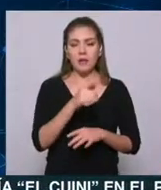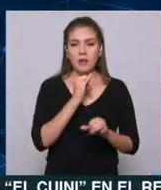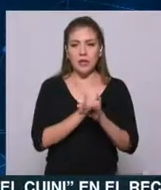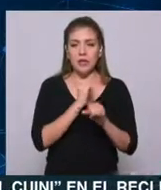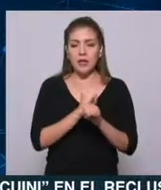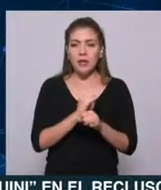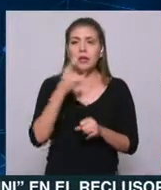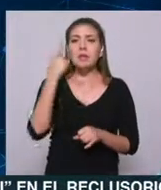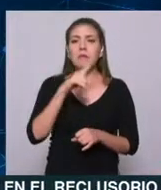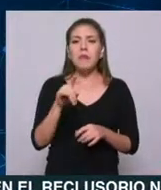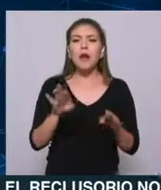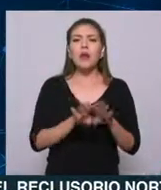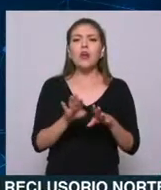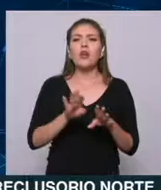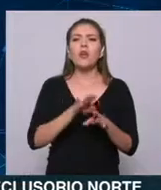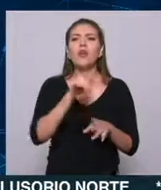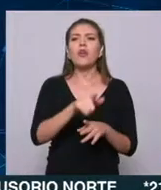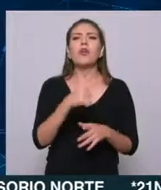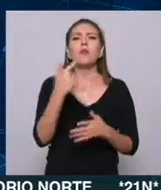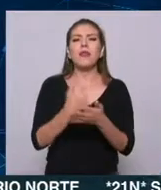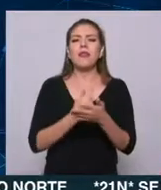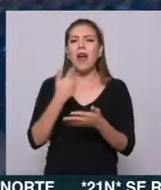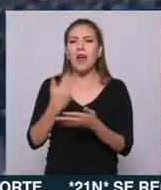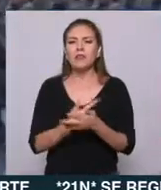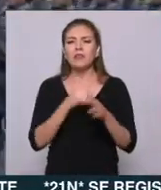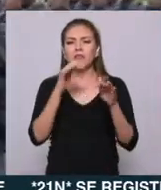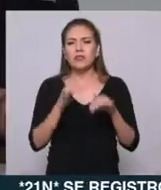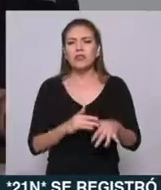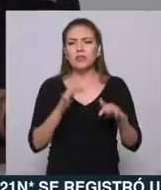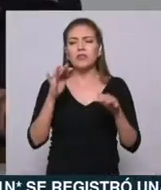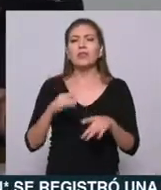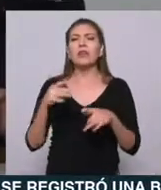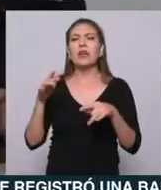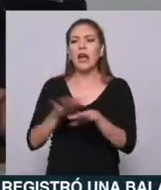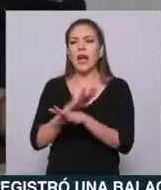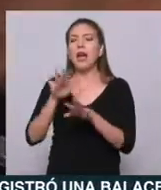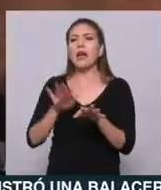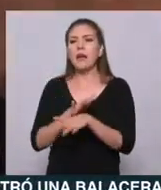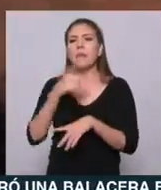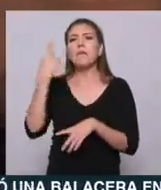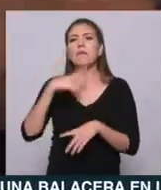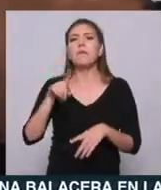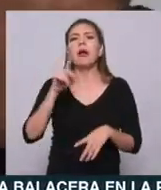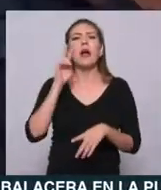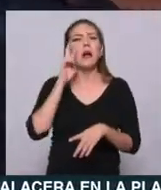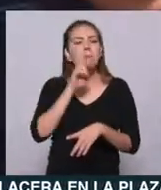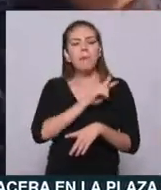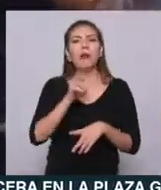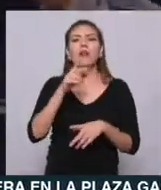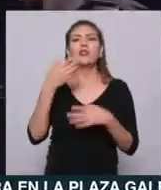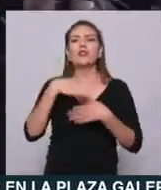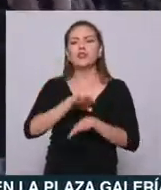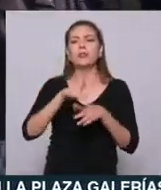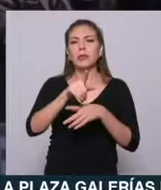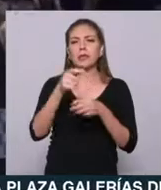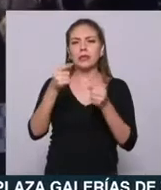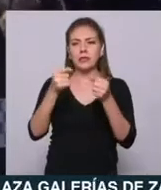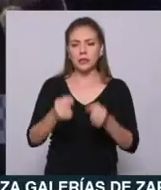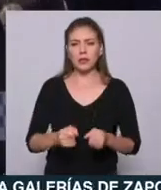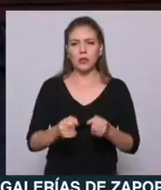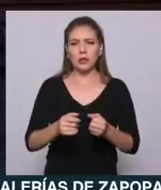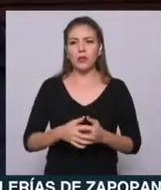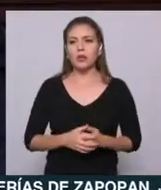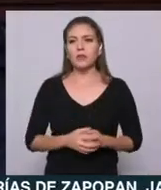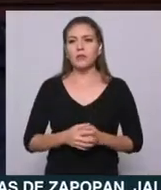suministrar y sistematizar los datos que se generan diariamente en materia de seguridad, con la recién creada Agencia Digital de Innovación